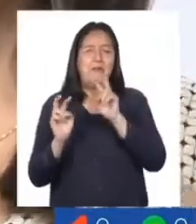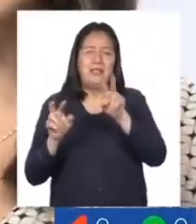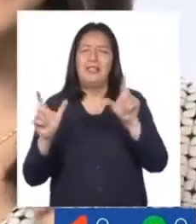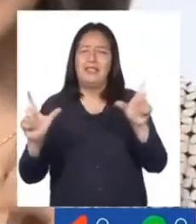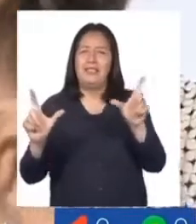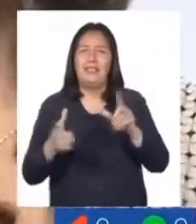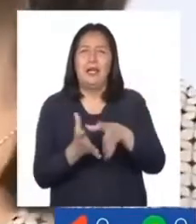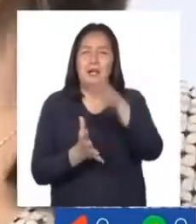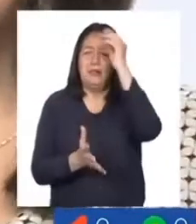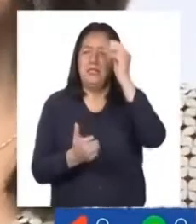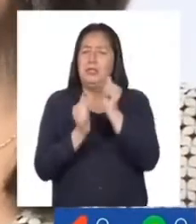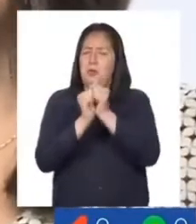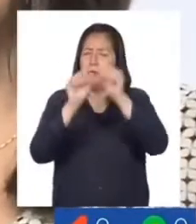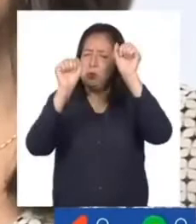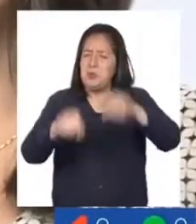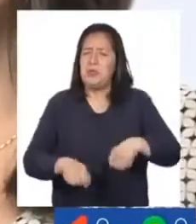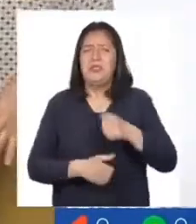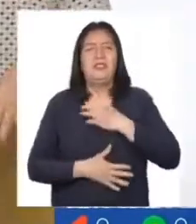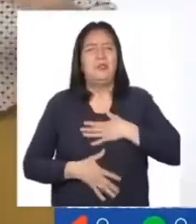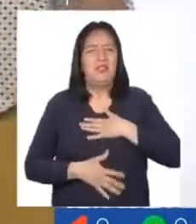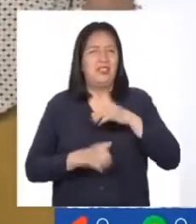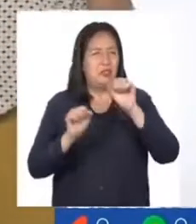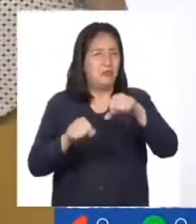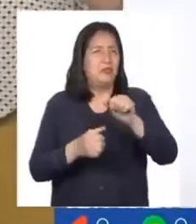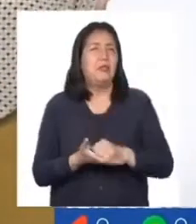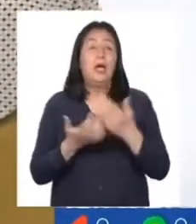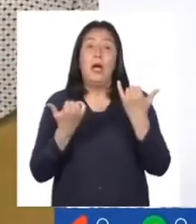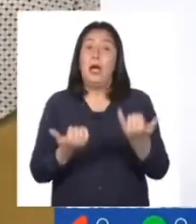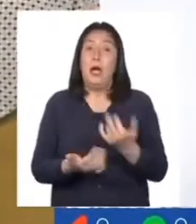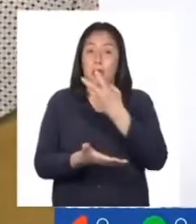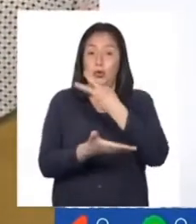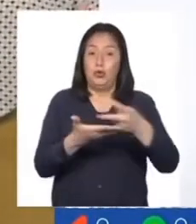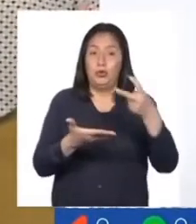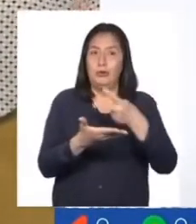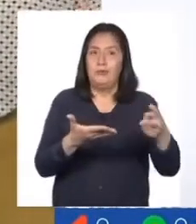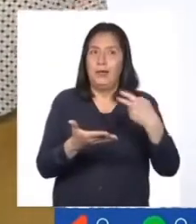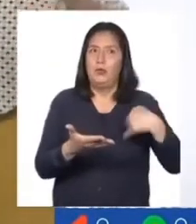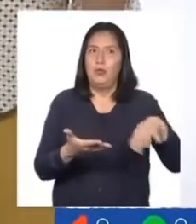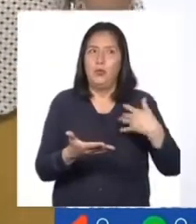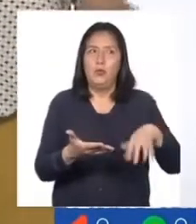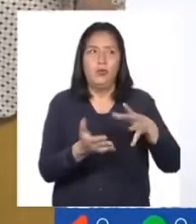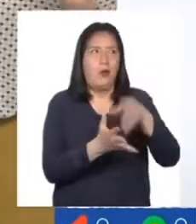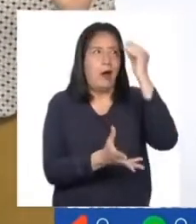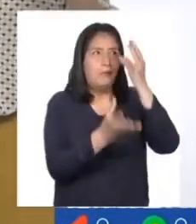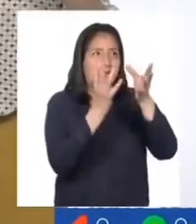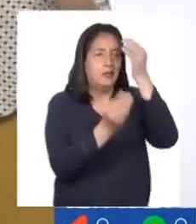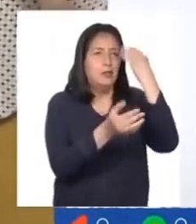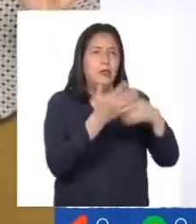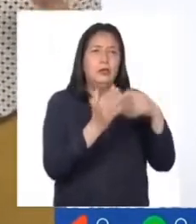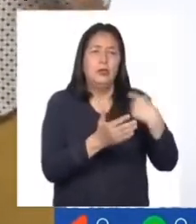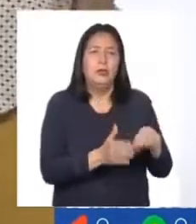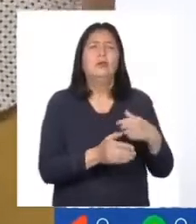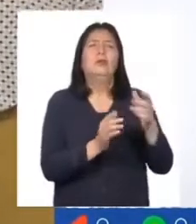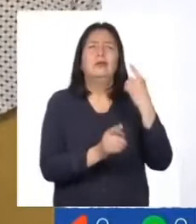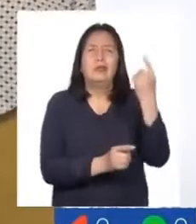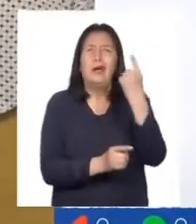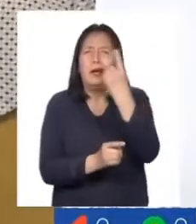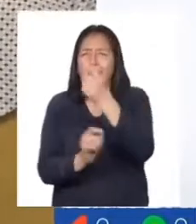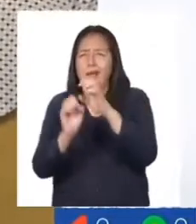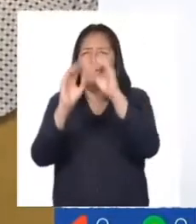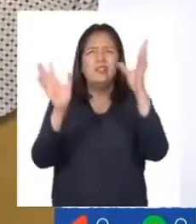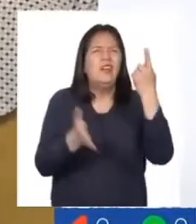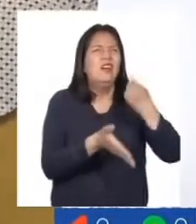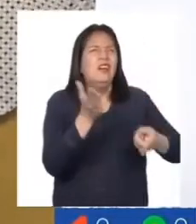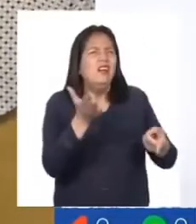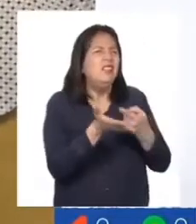Aprender juntos siempre es más divertido. Durante estas dos semanas estamos aprendiendo programa a programa qué